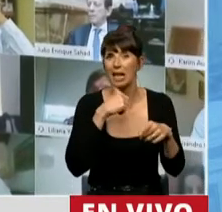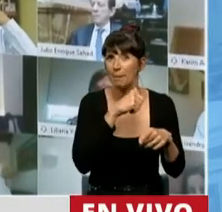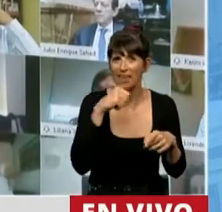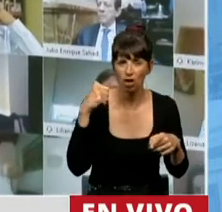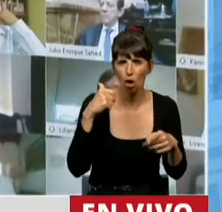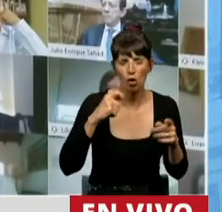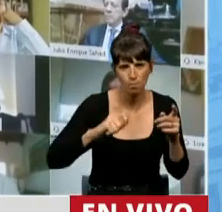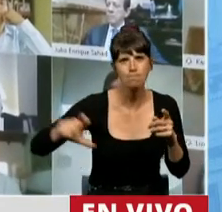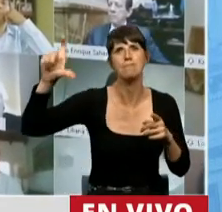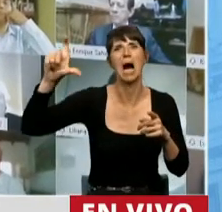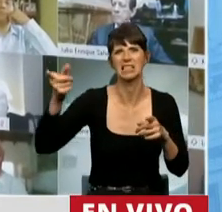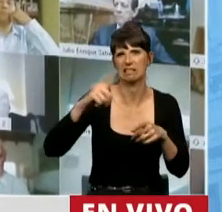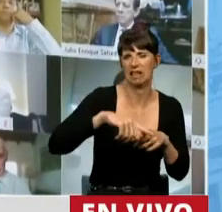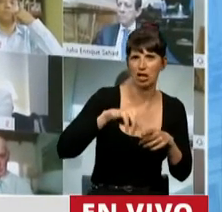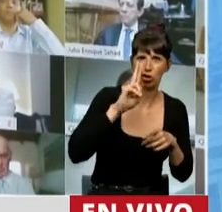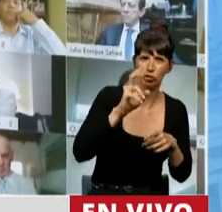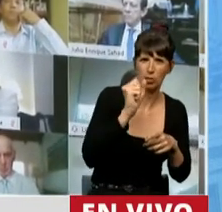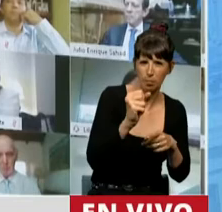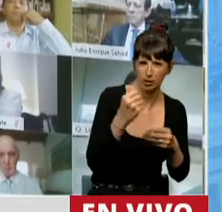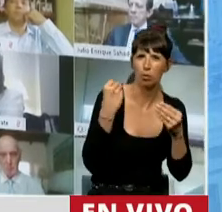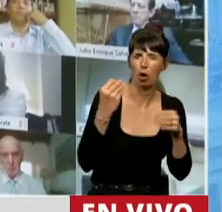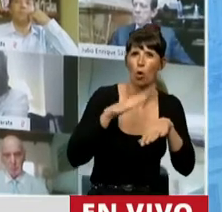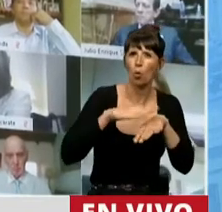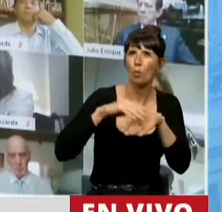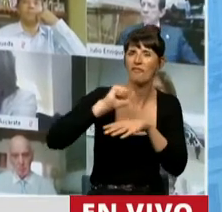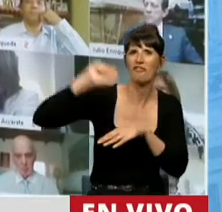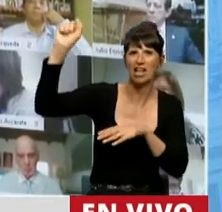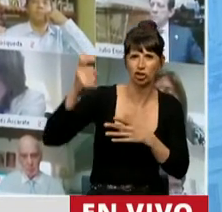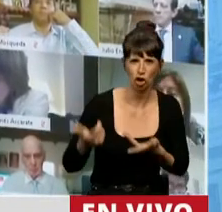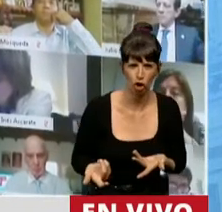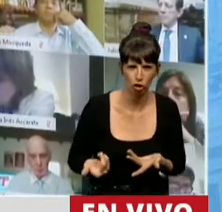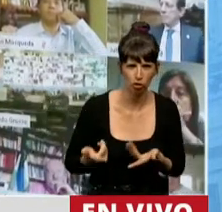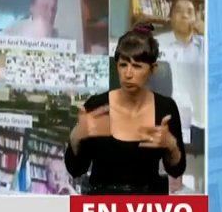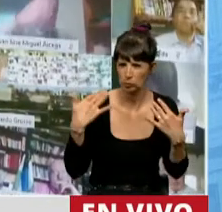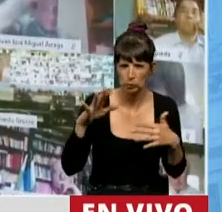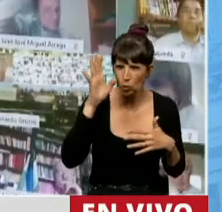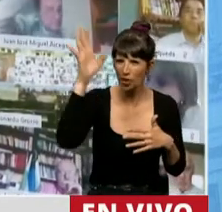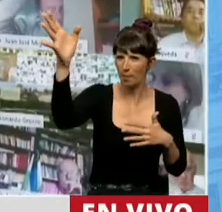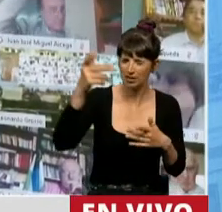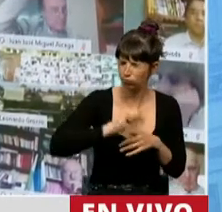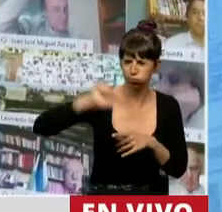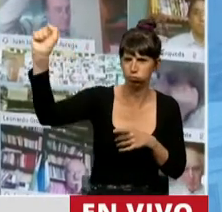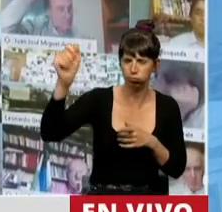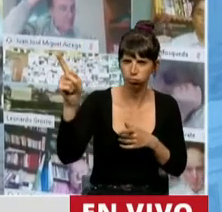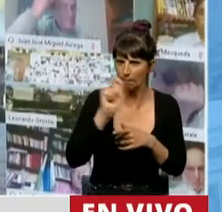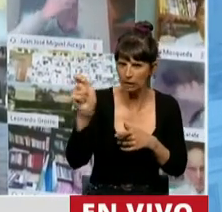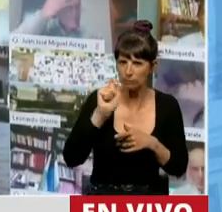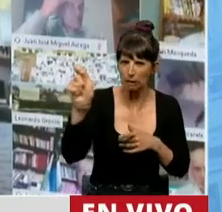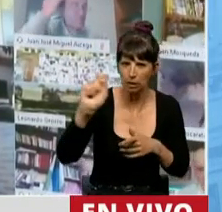por encima de la vertiginosa inflación que crecía, digamos, de manera desenfrenada mes a